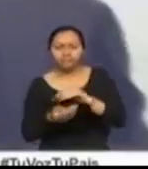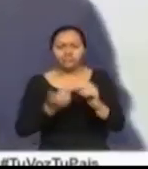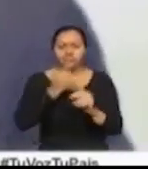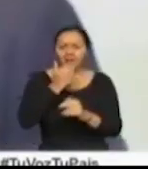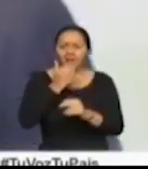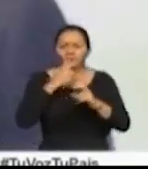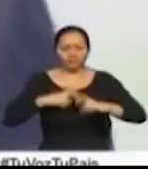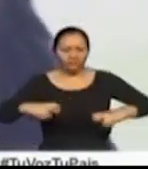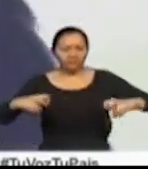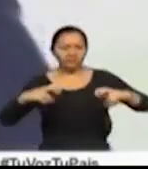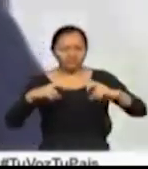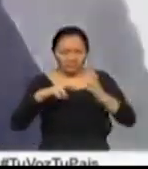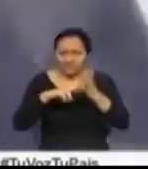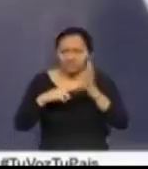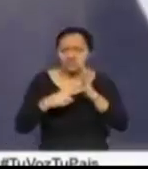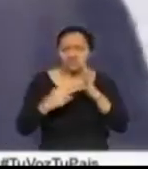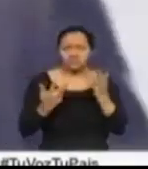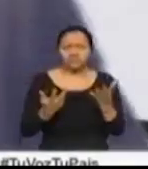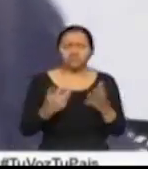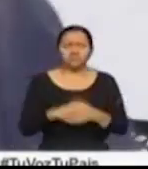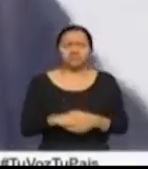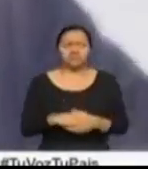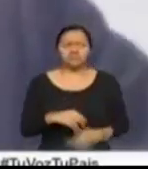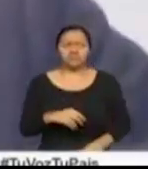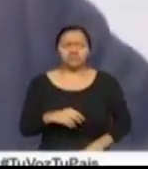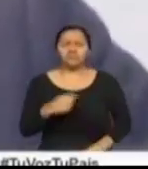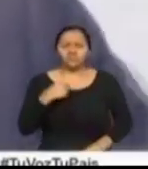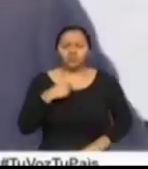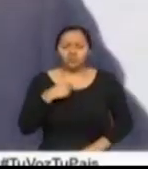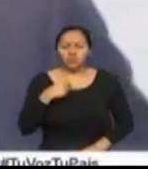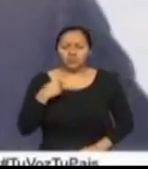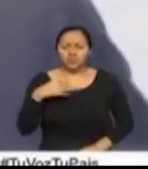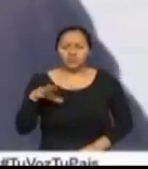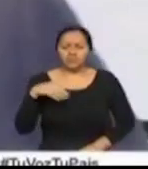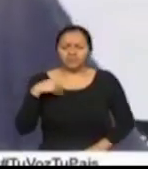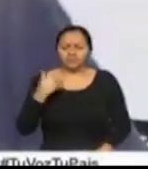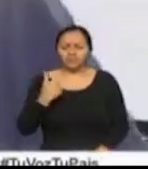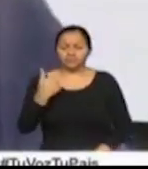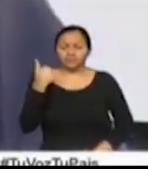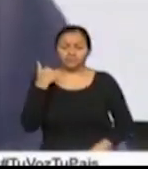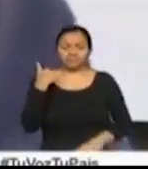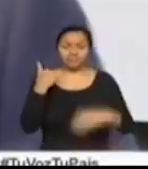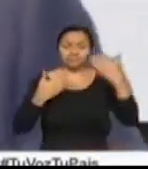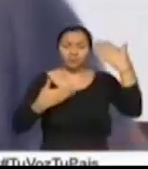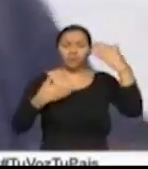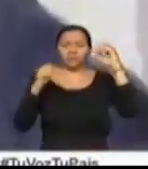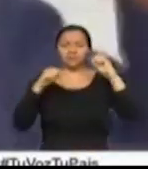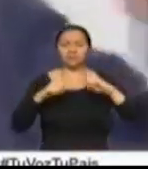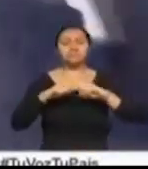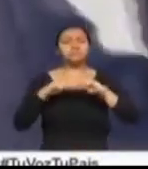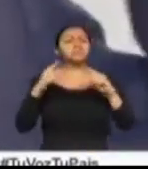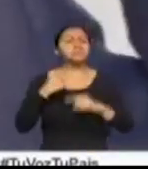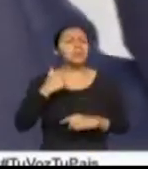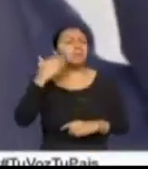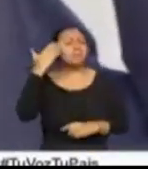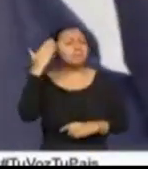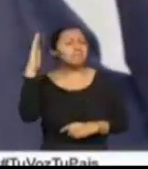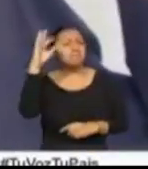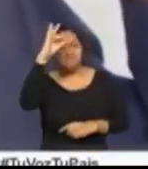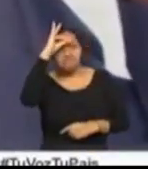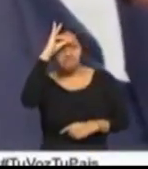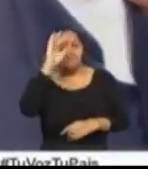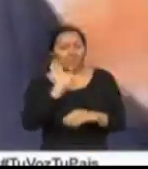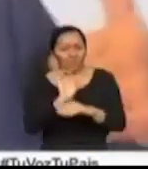de multipropósito, y no es así. Yo le acepto una responsabilidad política en la designación. ¿Cómo iba yo a saber que afuera del